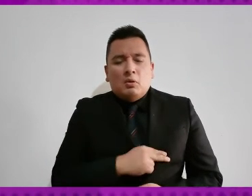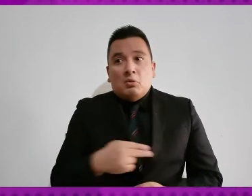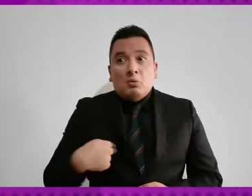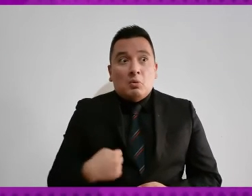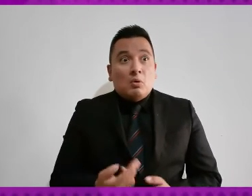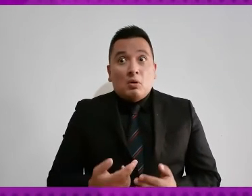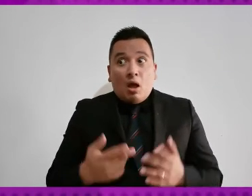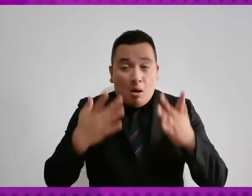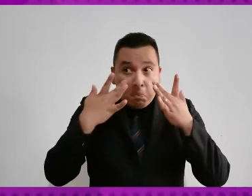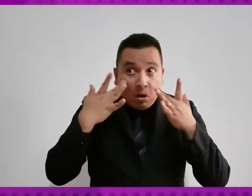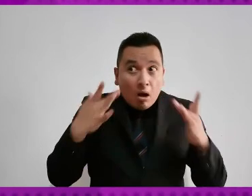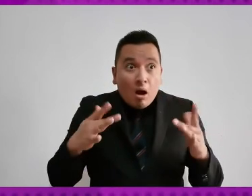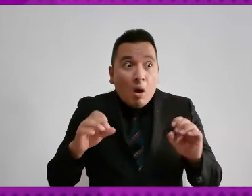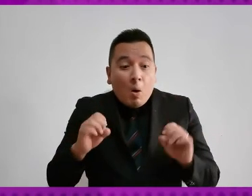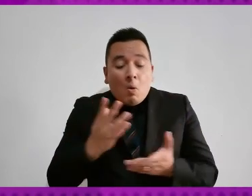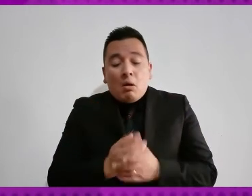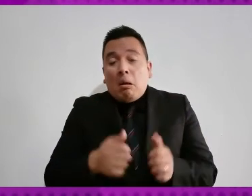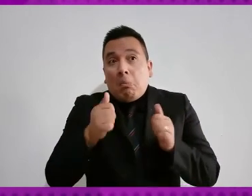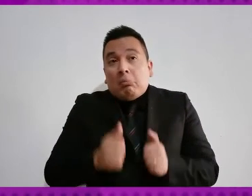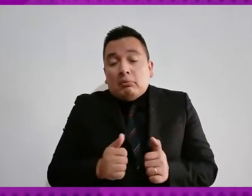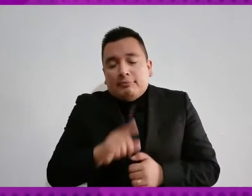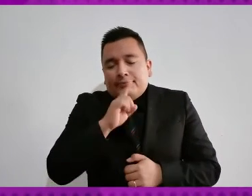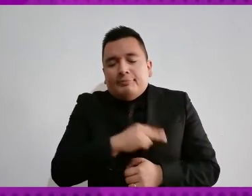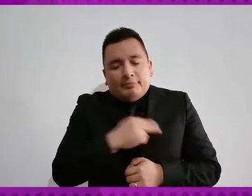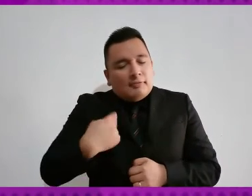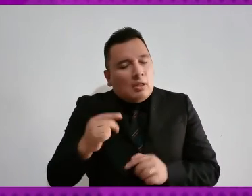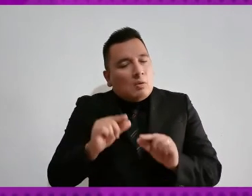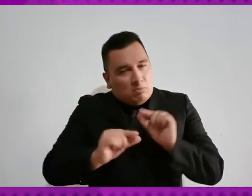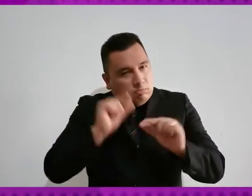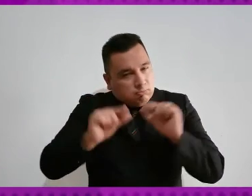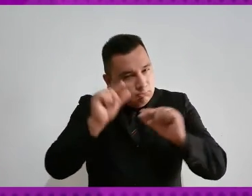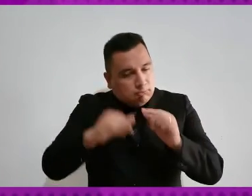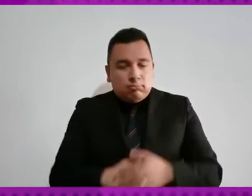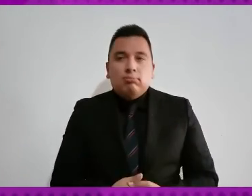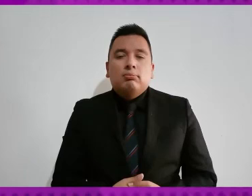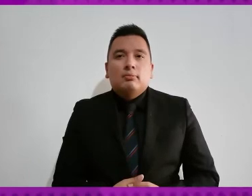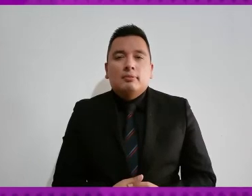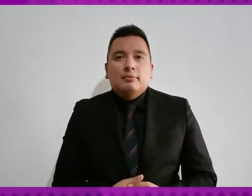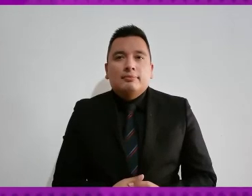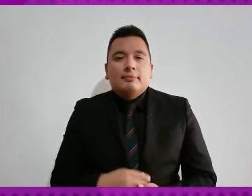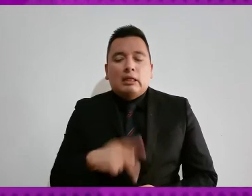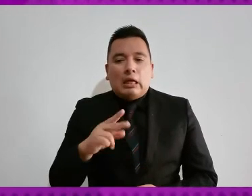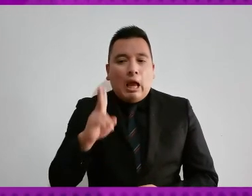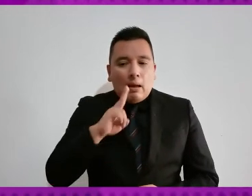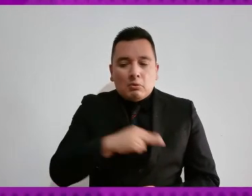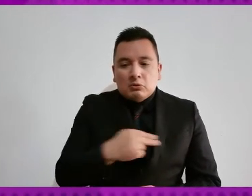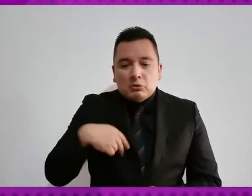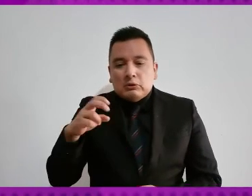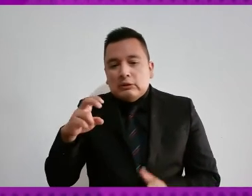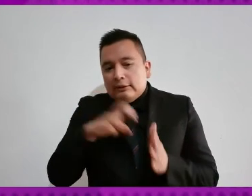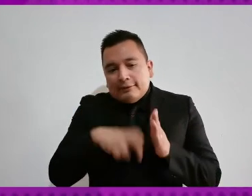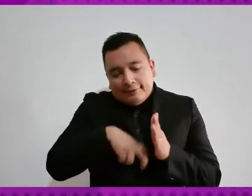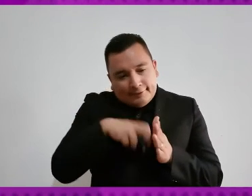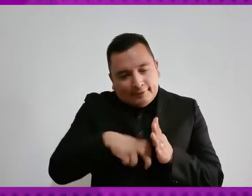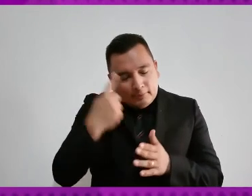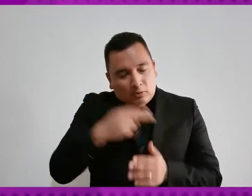no nos podemos quedar solamente en donde estamos. Tenemos que ir avanzando y siempre hay que partir de la autocrítica y de la crítica para poder